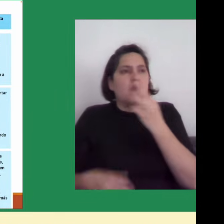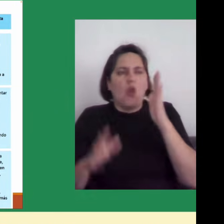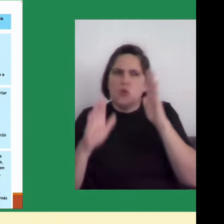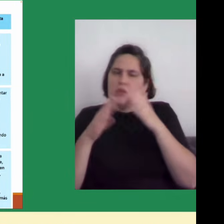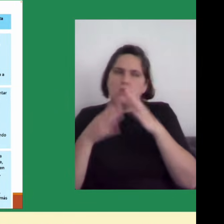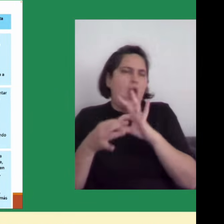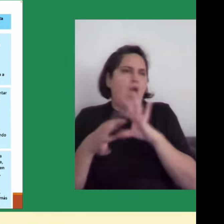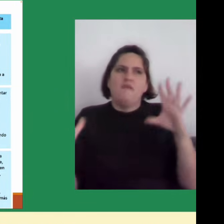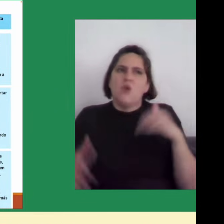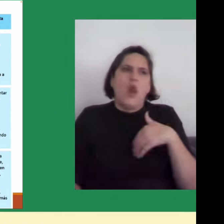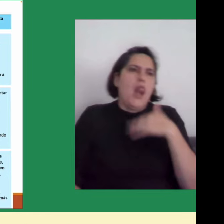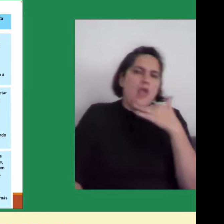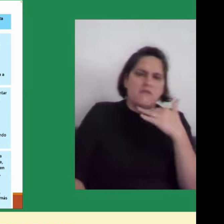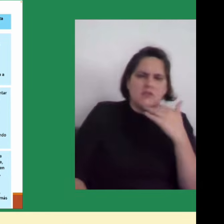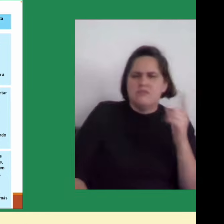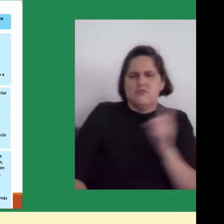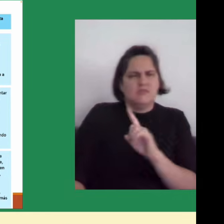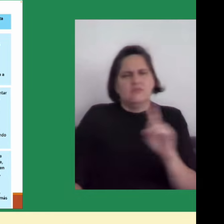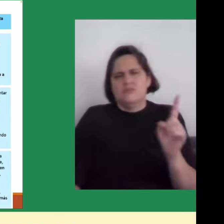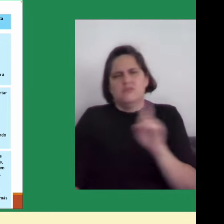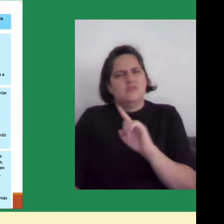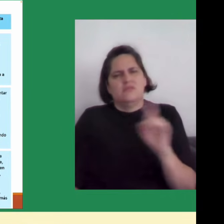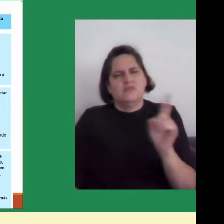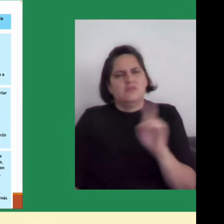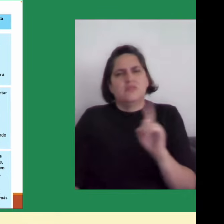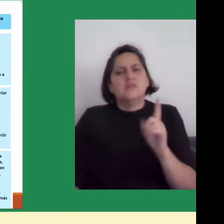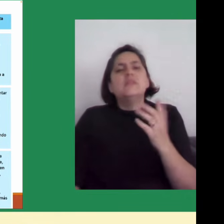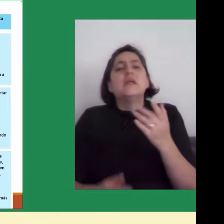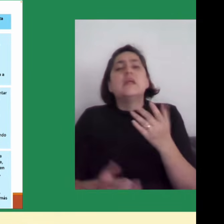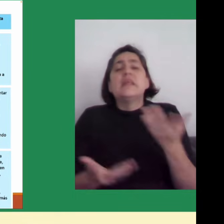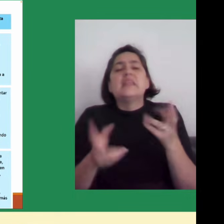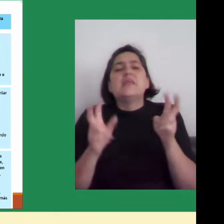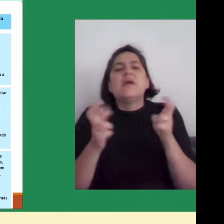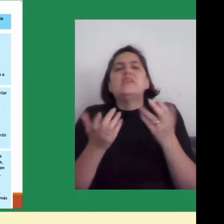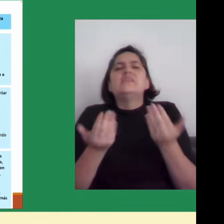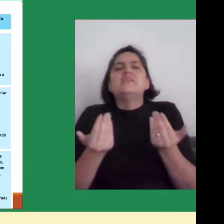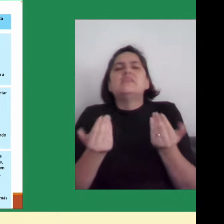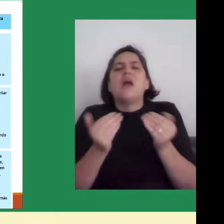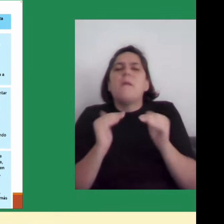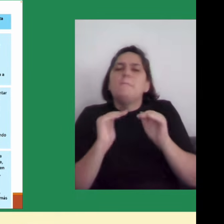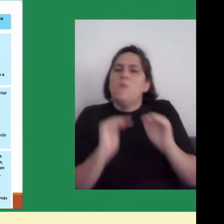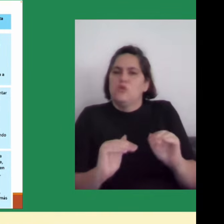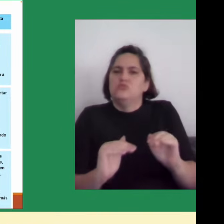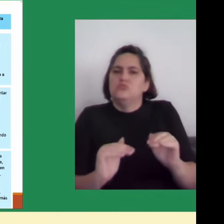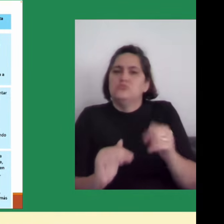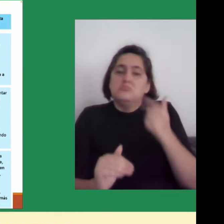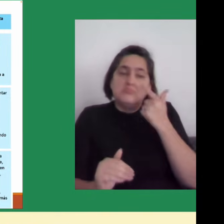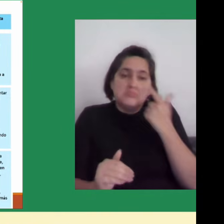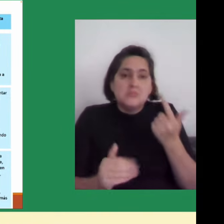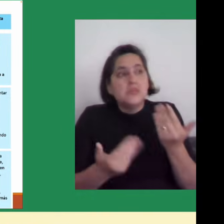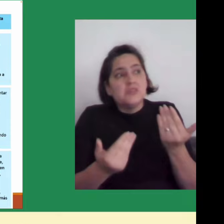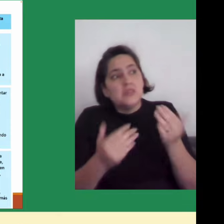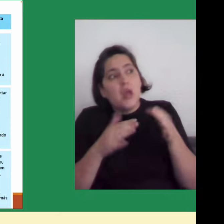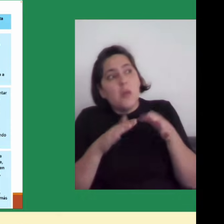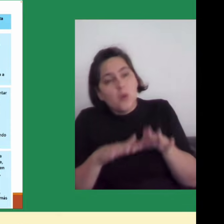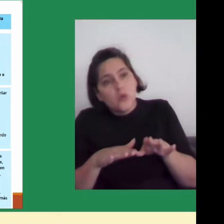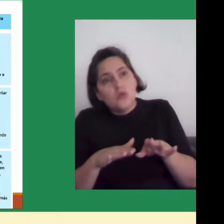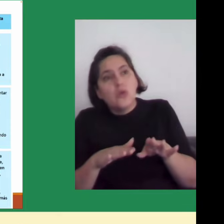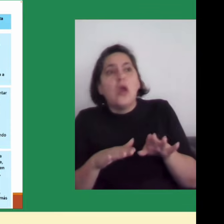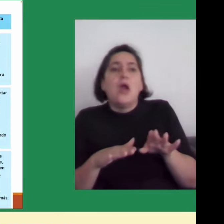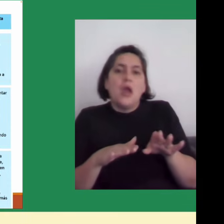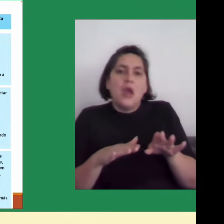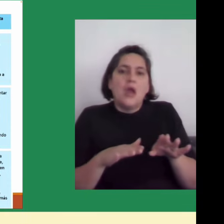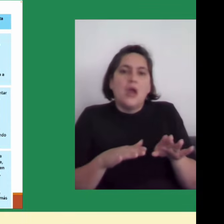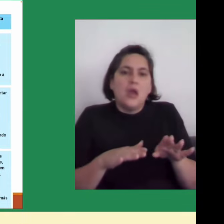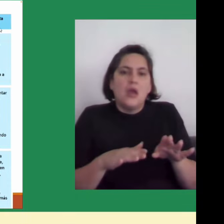leves. Nosotros hablamos de necesidades de apoyo. Y las necesidades de apoyo pueden ser, por ejemplo, nivel 3 de necesidad